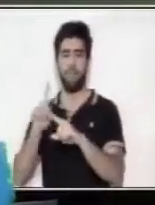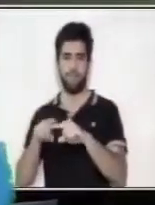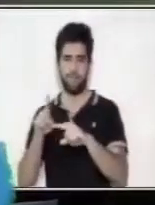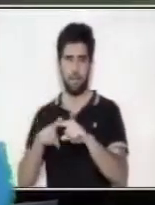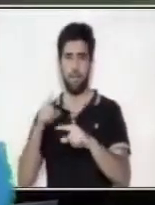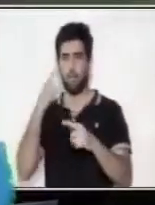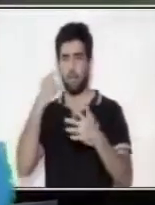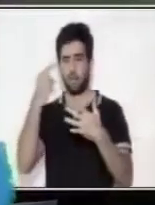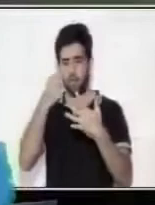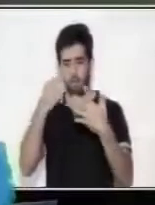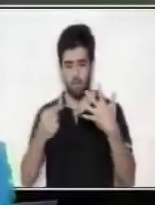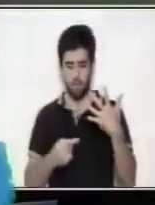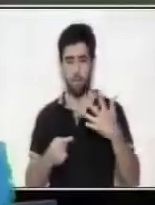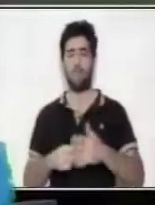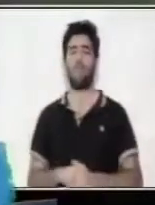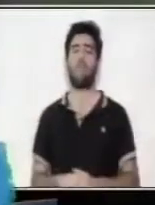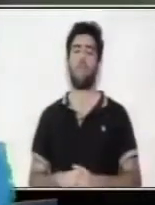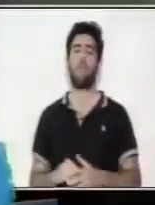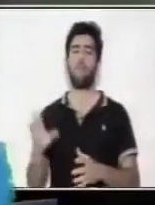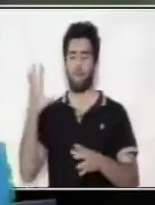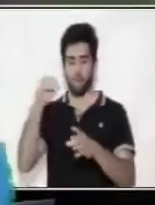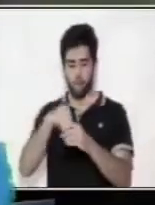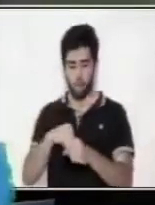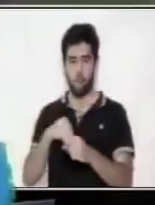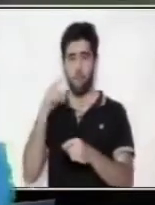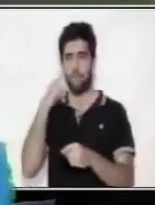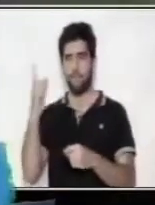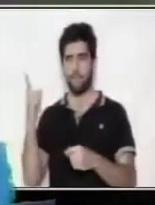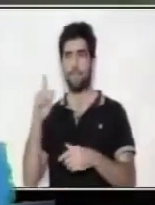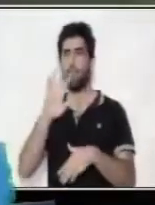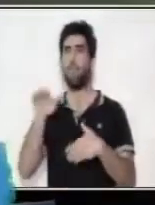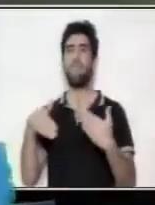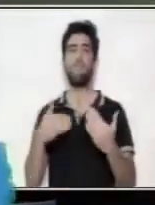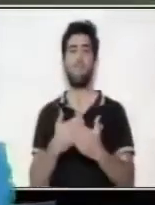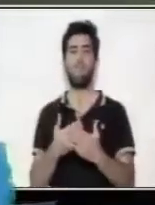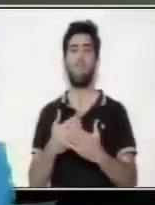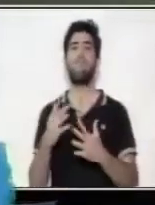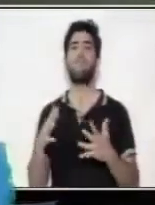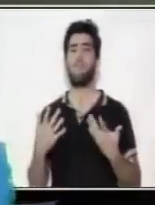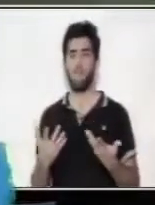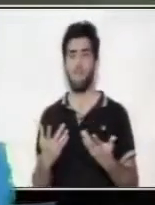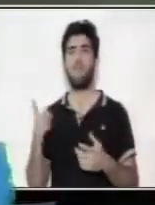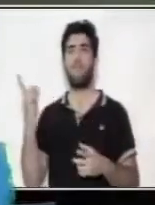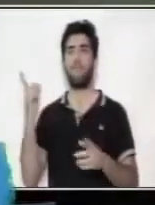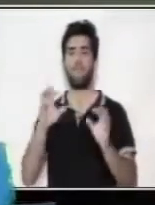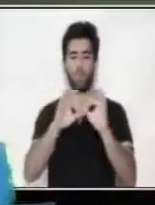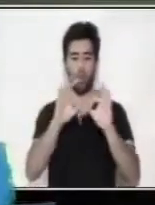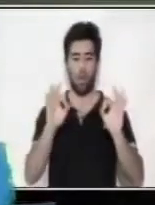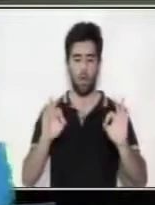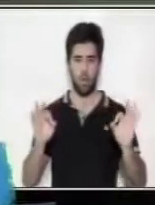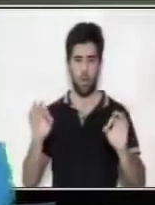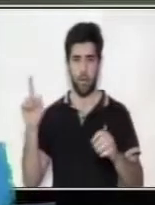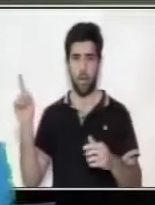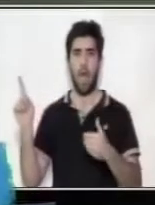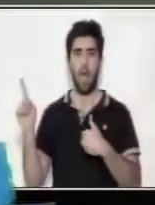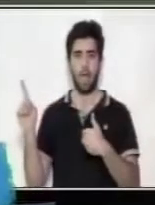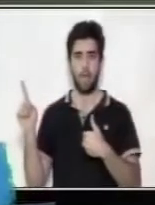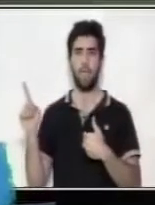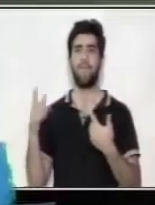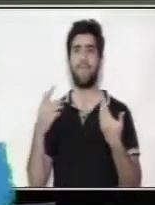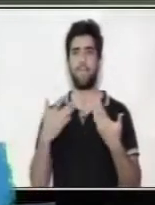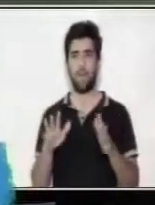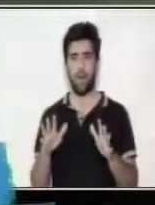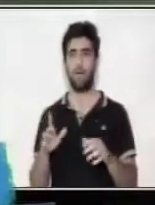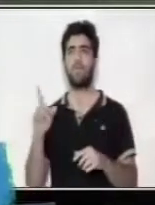Podemos identificar que dentro de esta clasificación vamos a nombrar principalmente a las oraciones unimembres. Después de